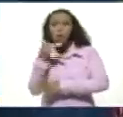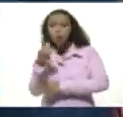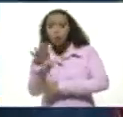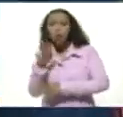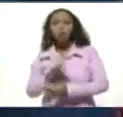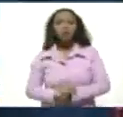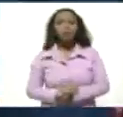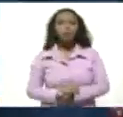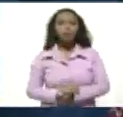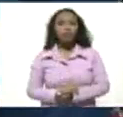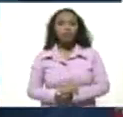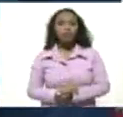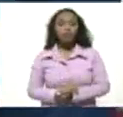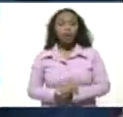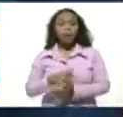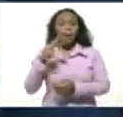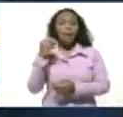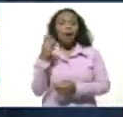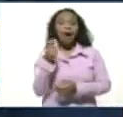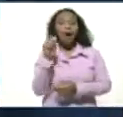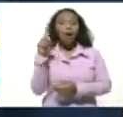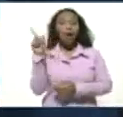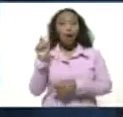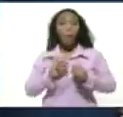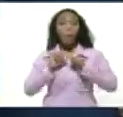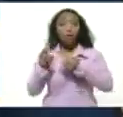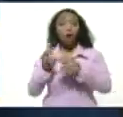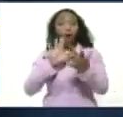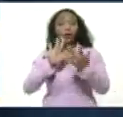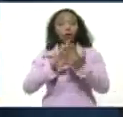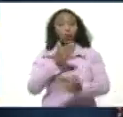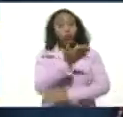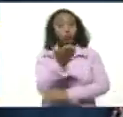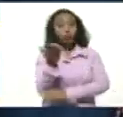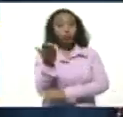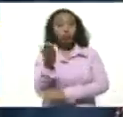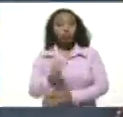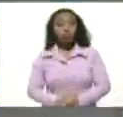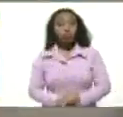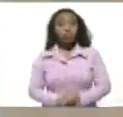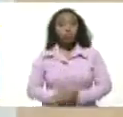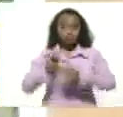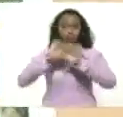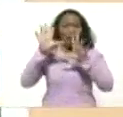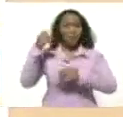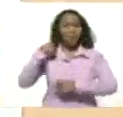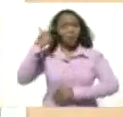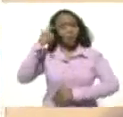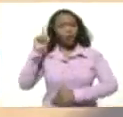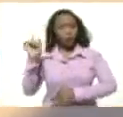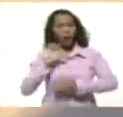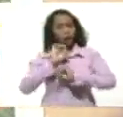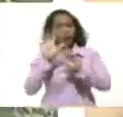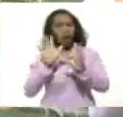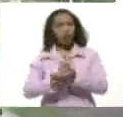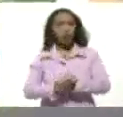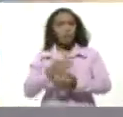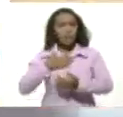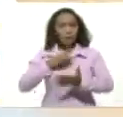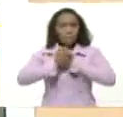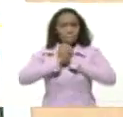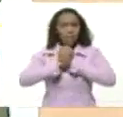prontico. Magali en una oportunidad tuvo un pase con usted, presidente. Magali, claro. Magali. Magali, mi amiga